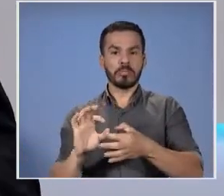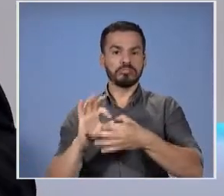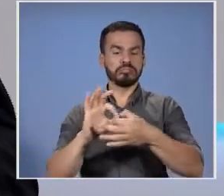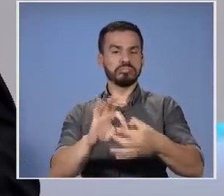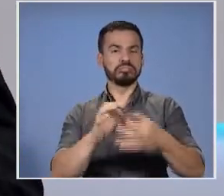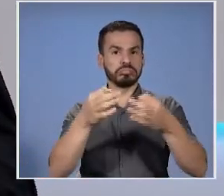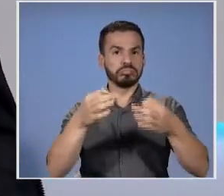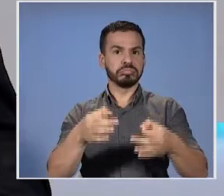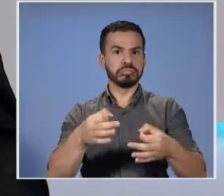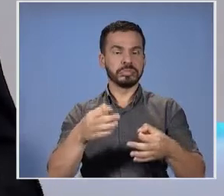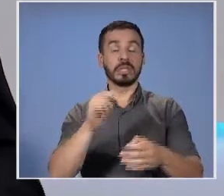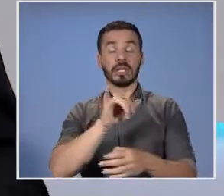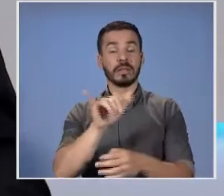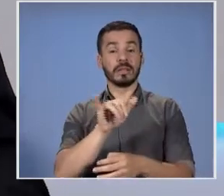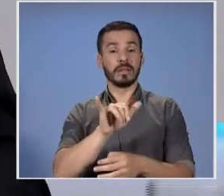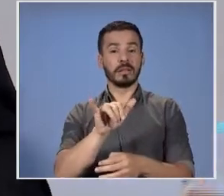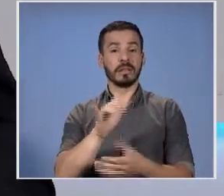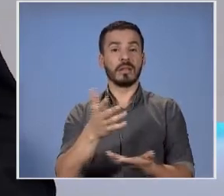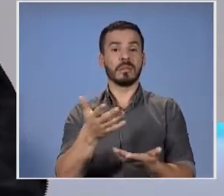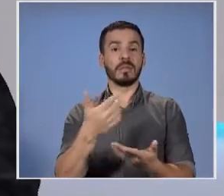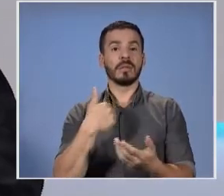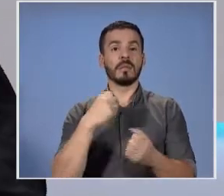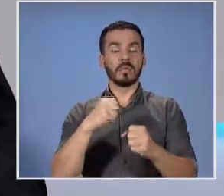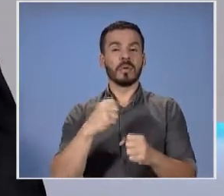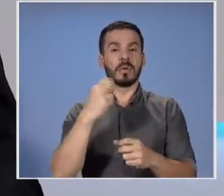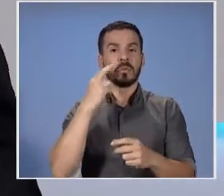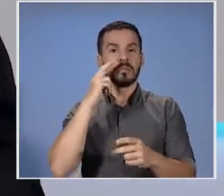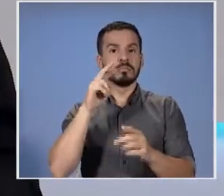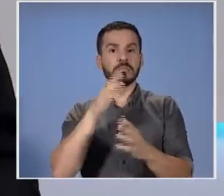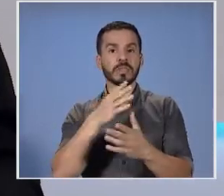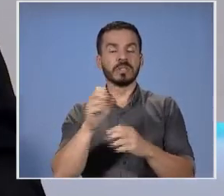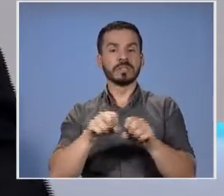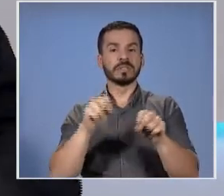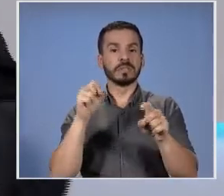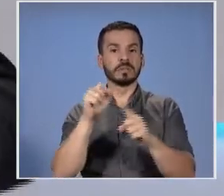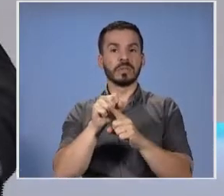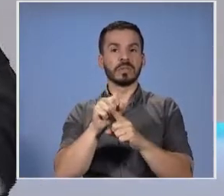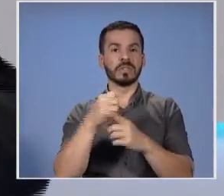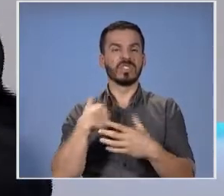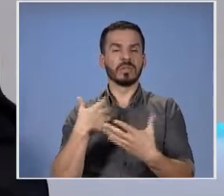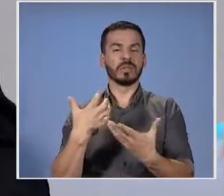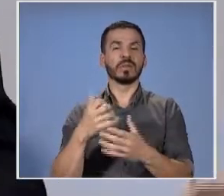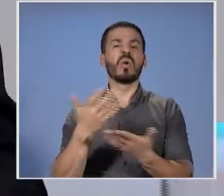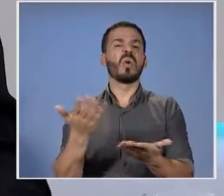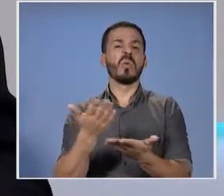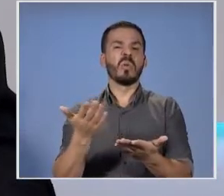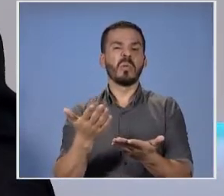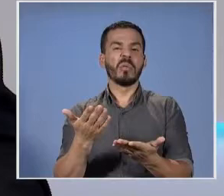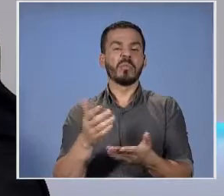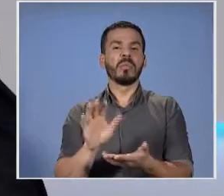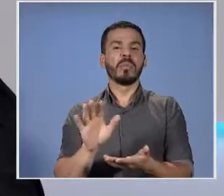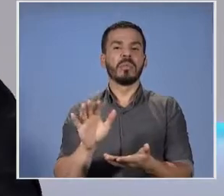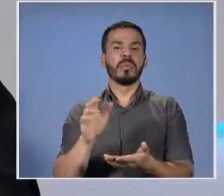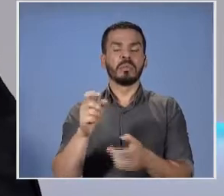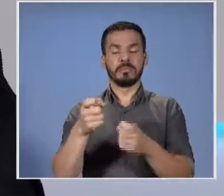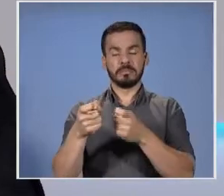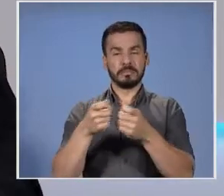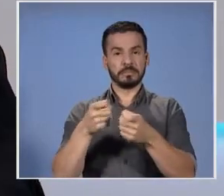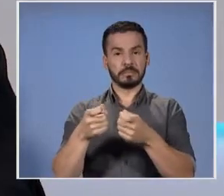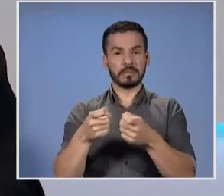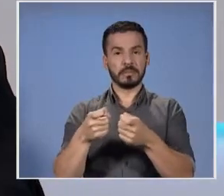articulados, y ojo que también podrían prever también situaciones que no quisiéramos, como también el